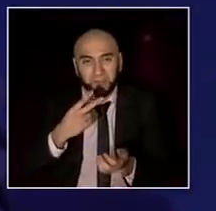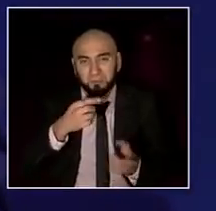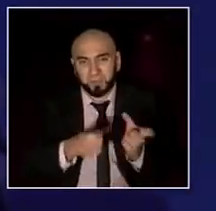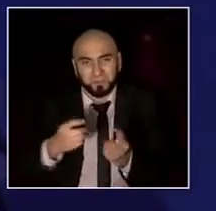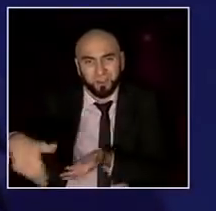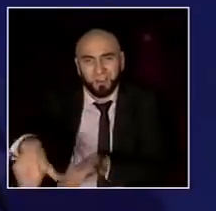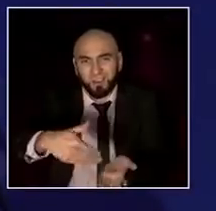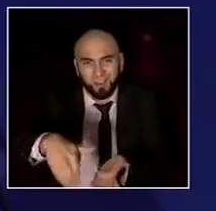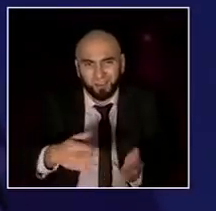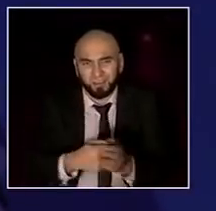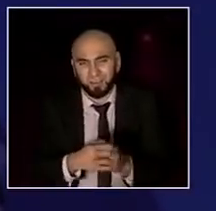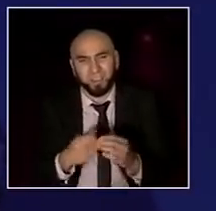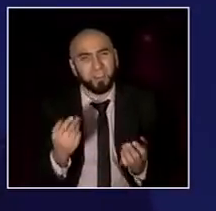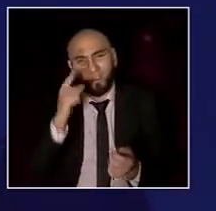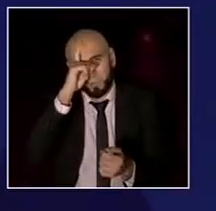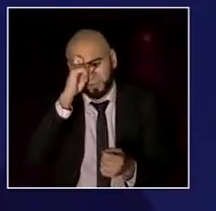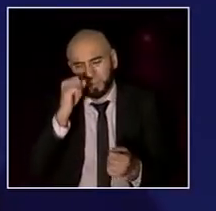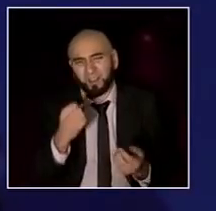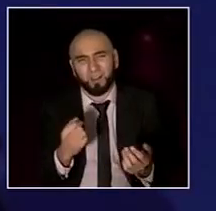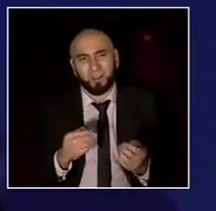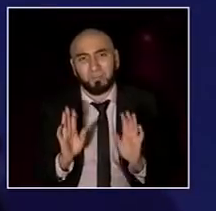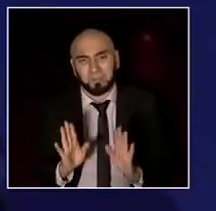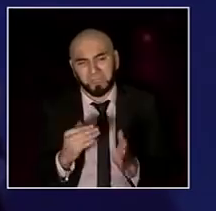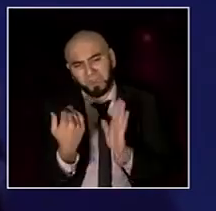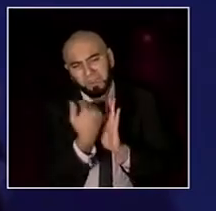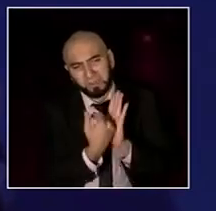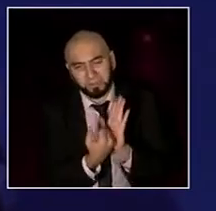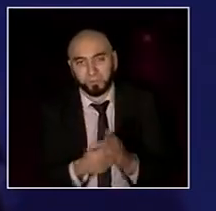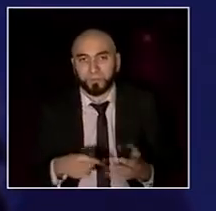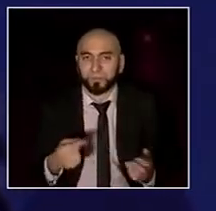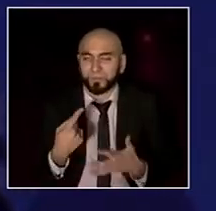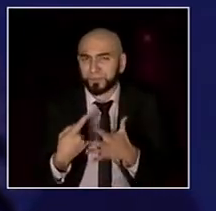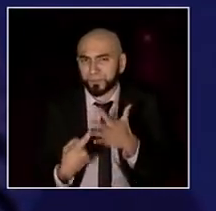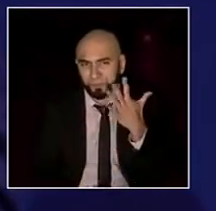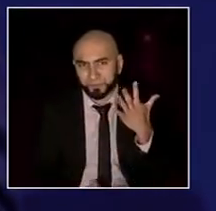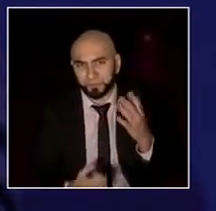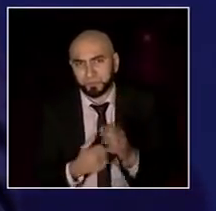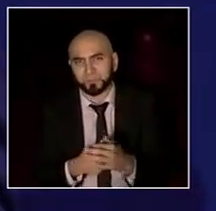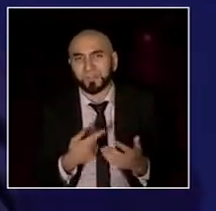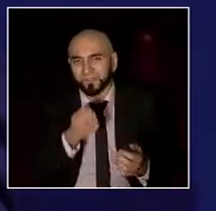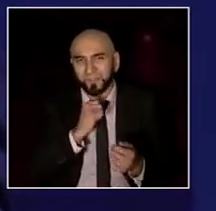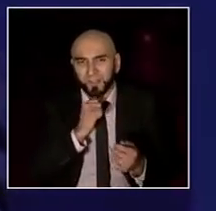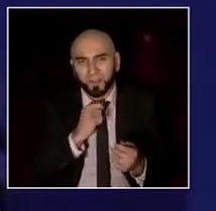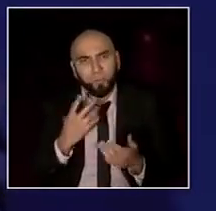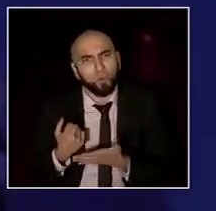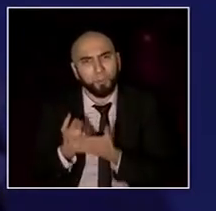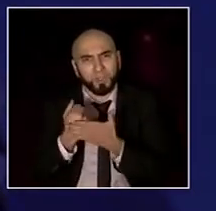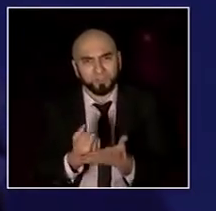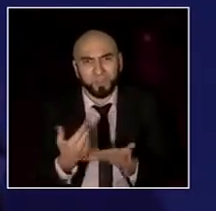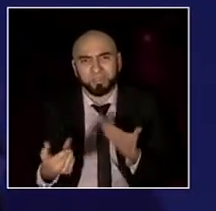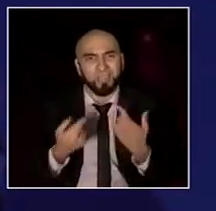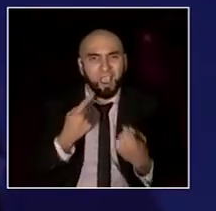etc. Nos está costando poner la cooperación y el diálogo como ejes de la convivencia